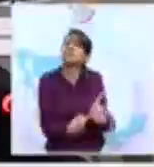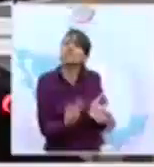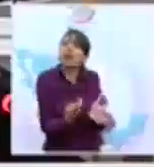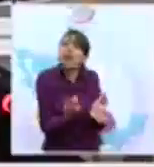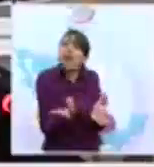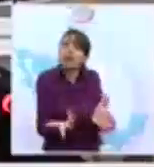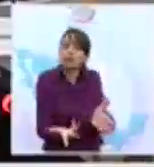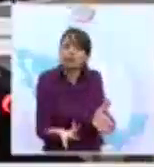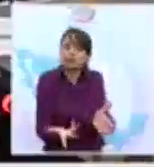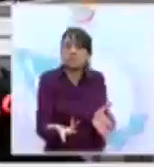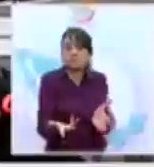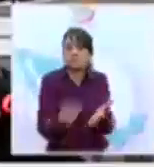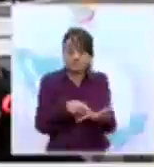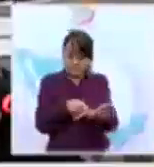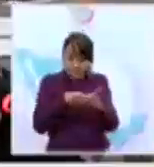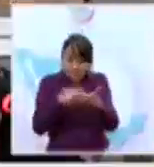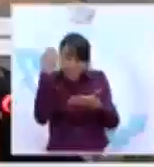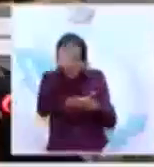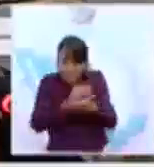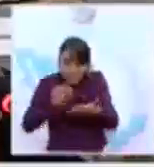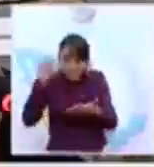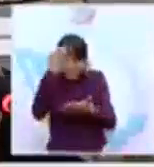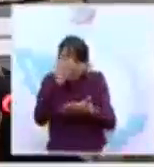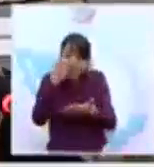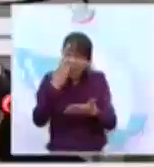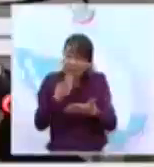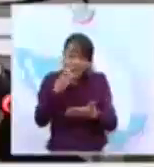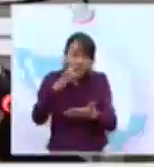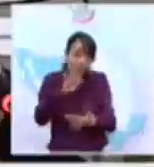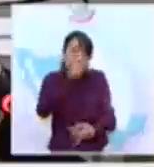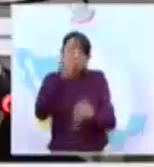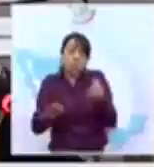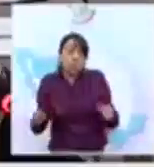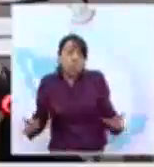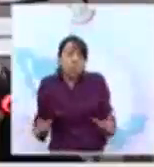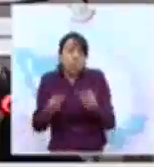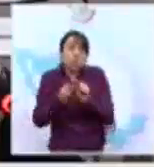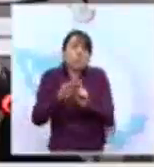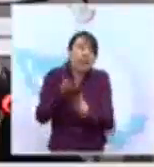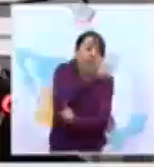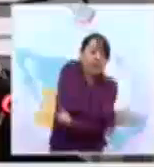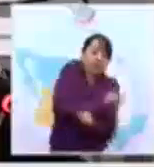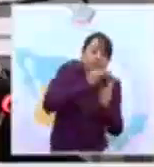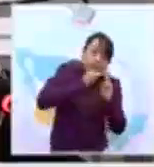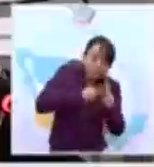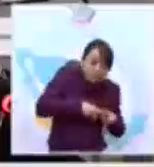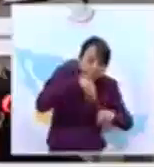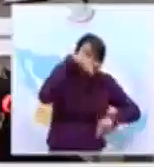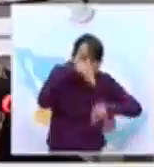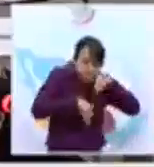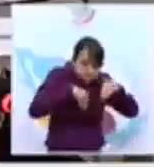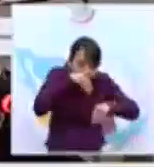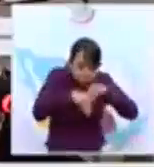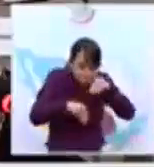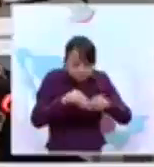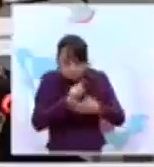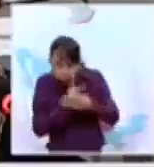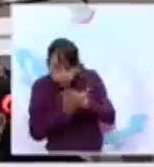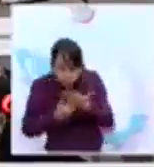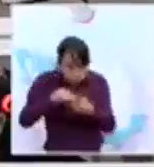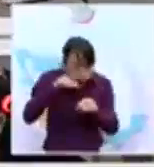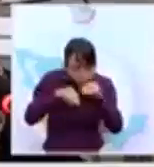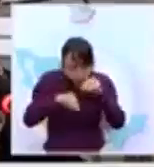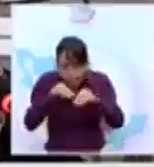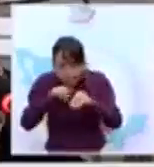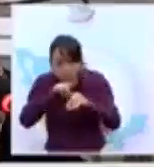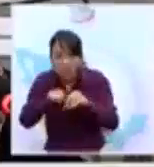es la culminación de esas fases de diseño, implementación, evaluación, para retroalimentar nuevamente a la